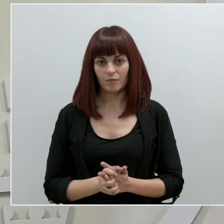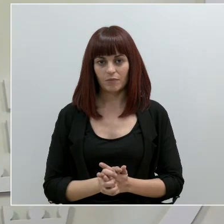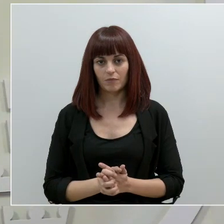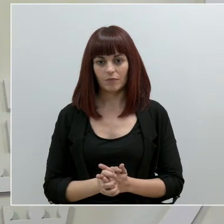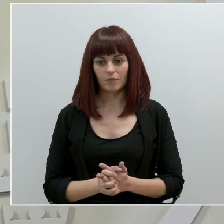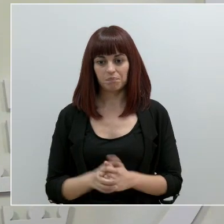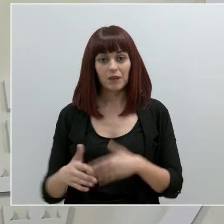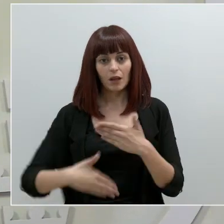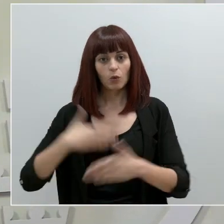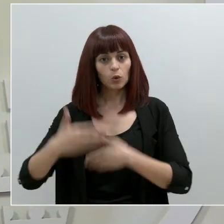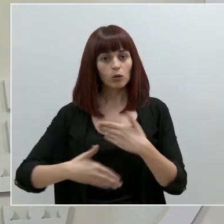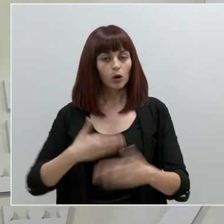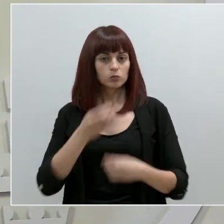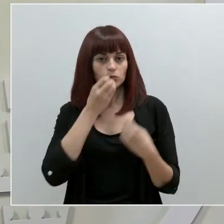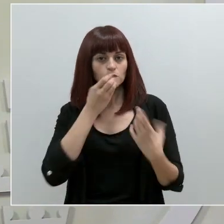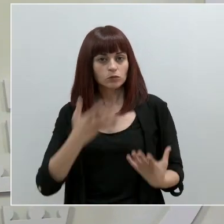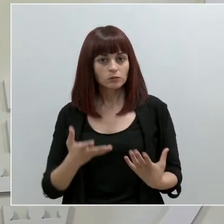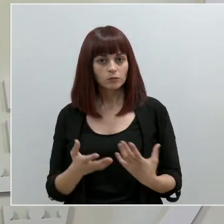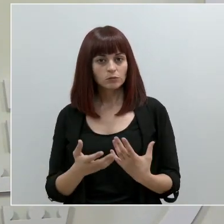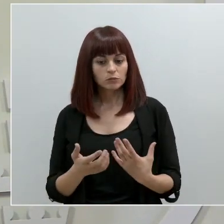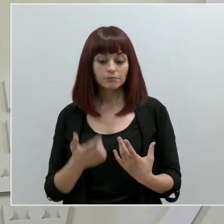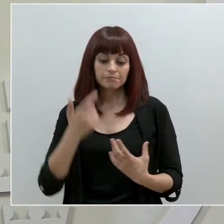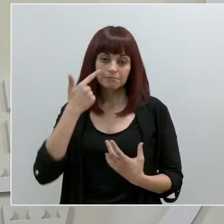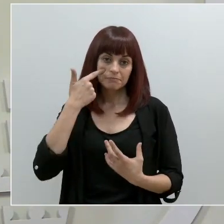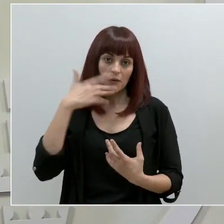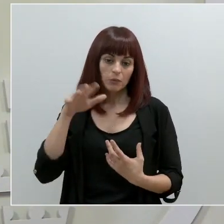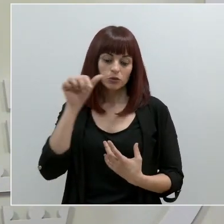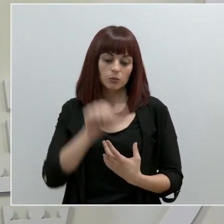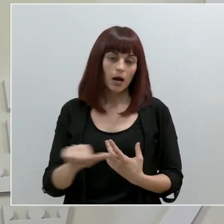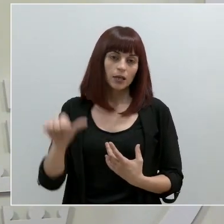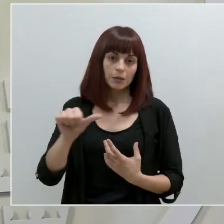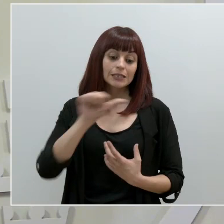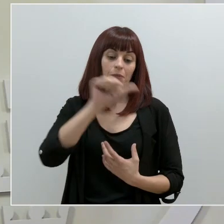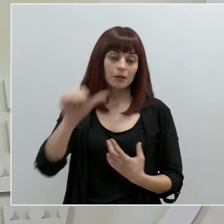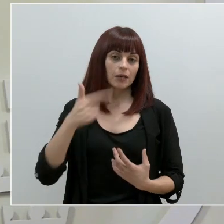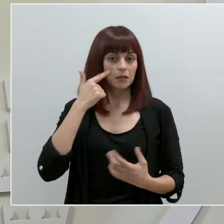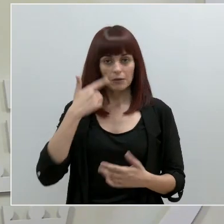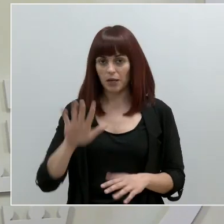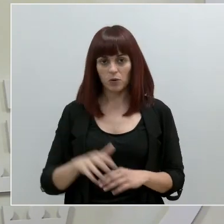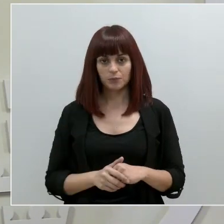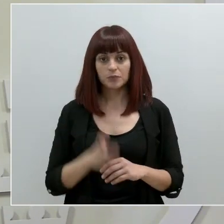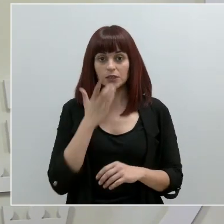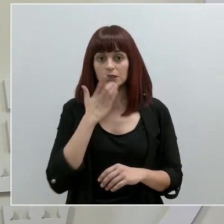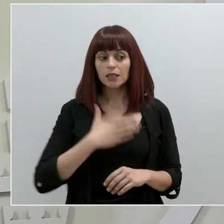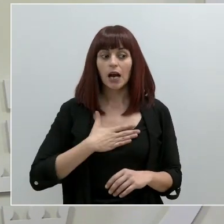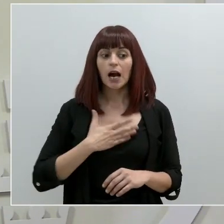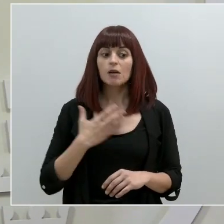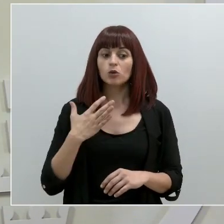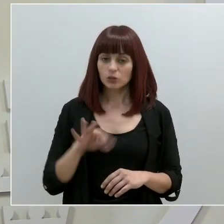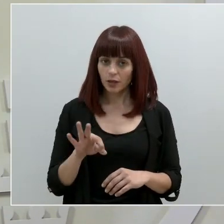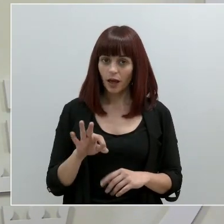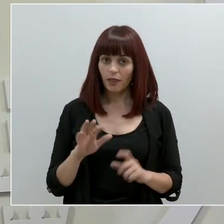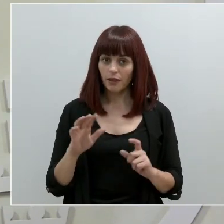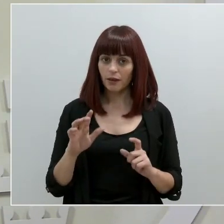La evolución es bastante favorable y lo iremos viendo la semana que viene, iremos viendo si hay posibilidades